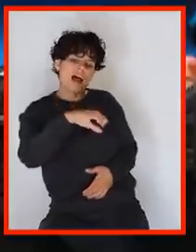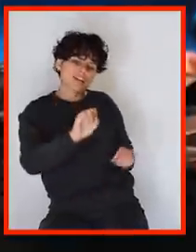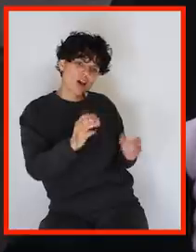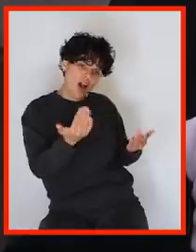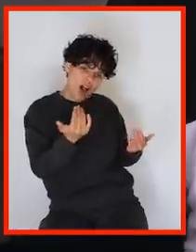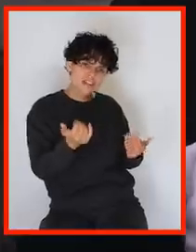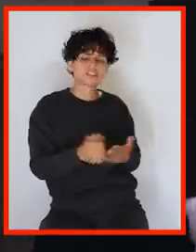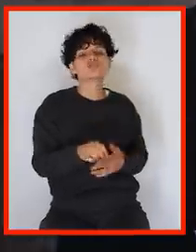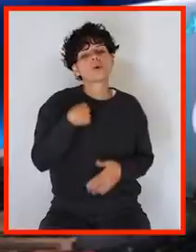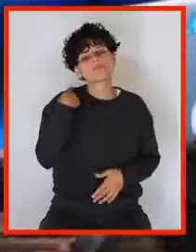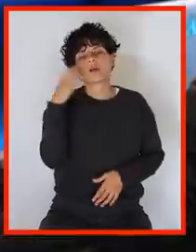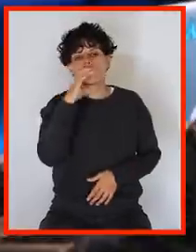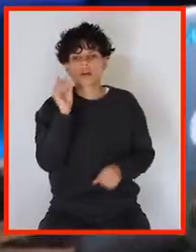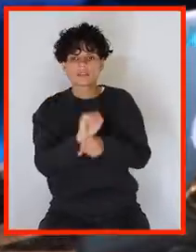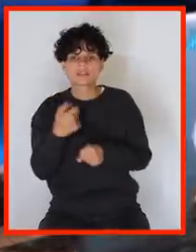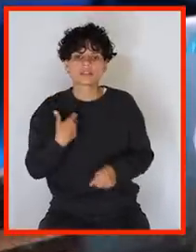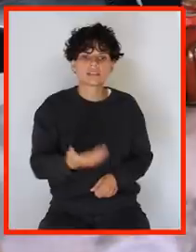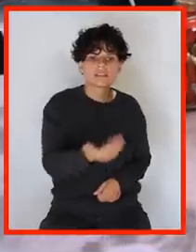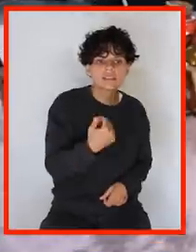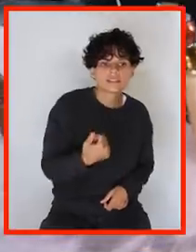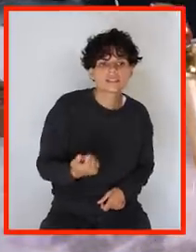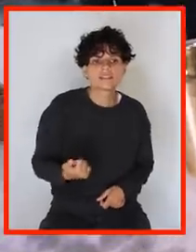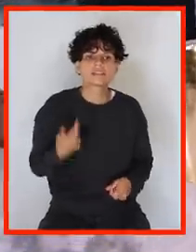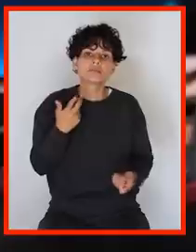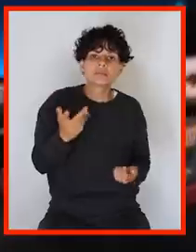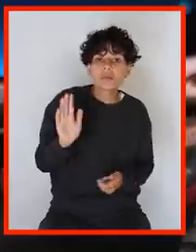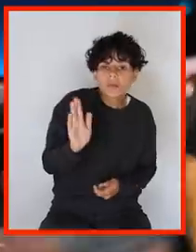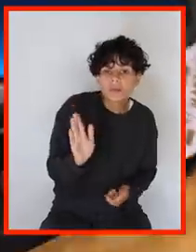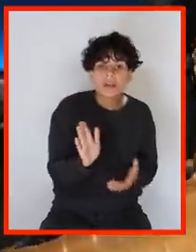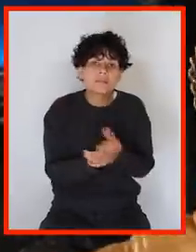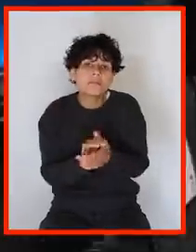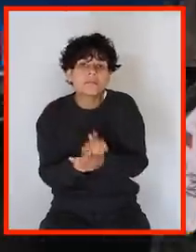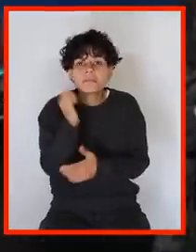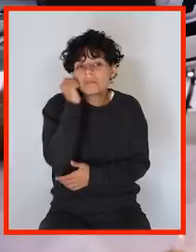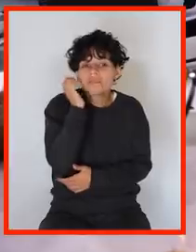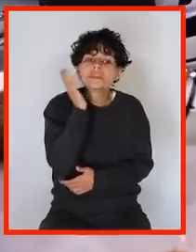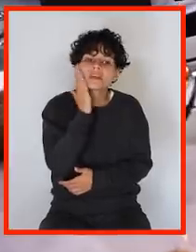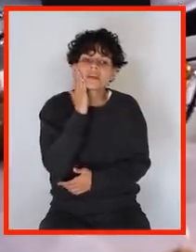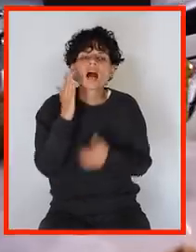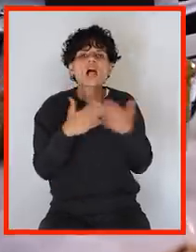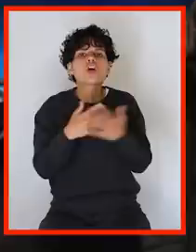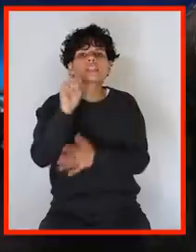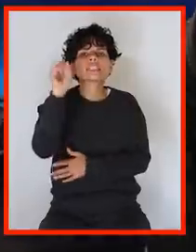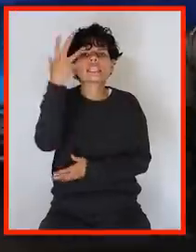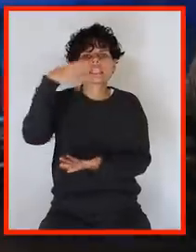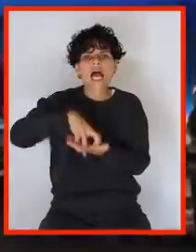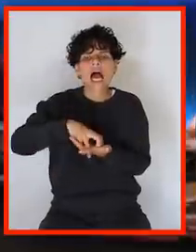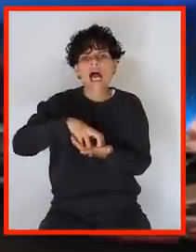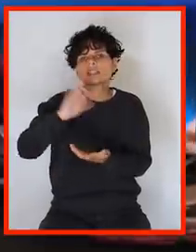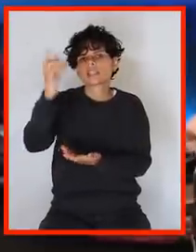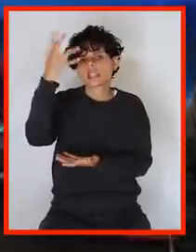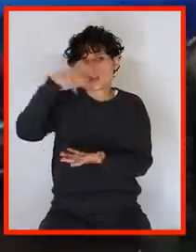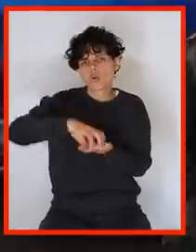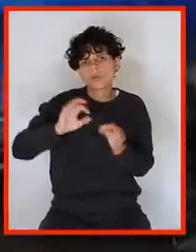chamaco. Sí, y voy a buscarlo así. Hola, hermanito. Bueno, hermanito, sí. ¿Dónde acá, lo fuiste a buscar, pues, weón? A Quinta